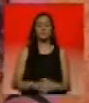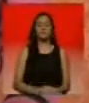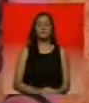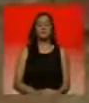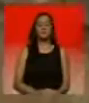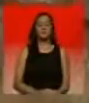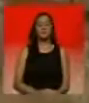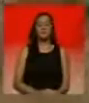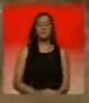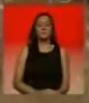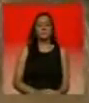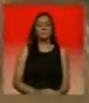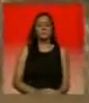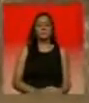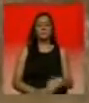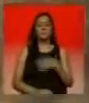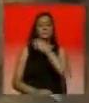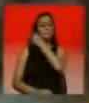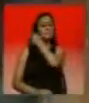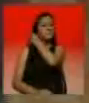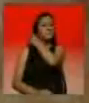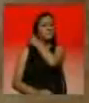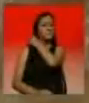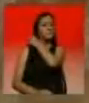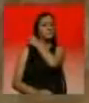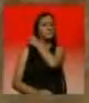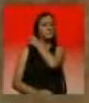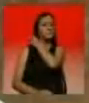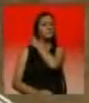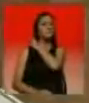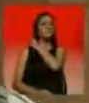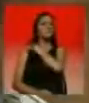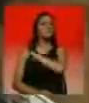el principal escenario político del país. Daniel Montalvo, Gama Noticias.